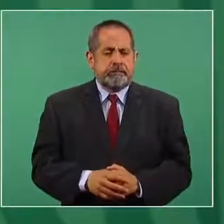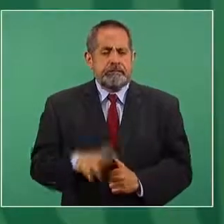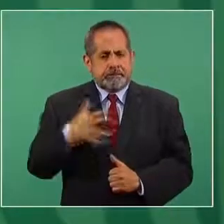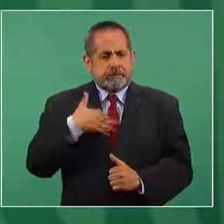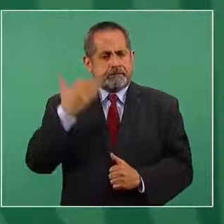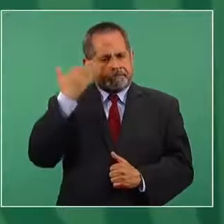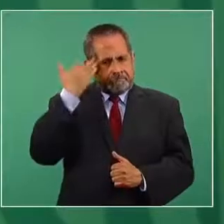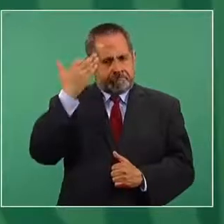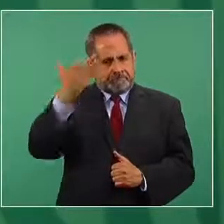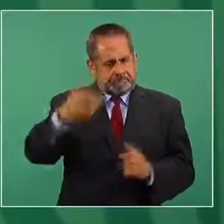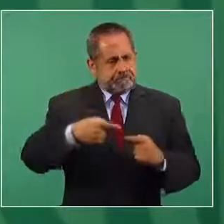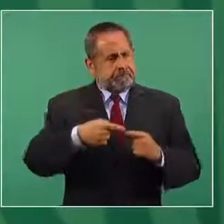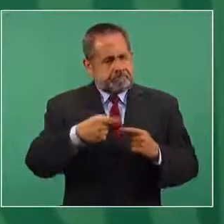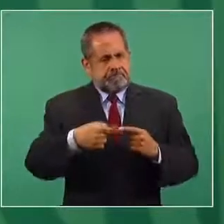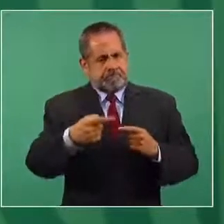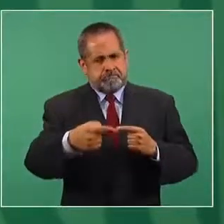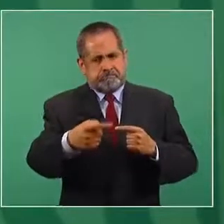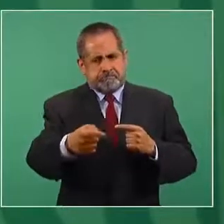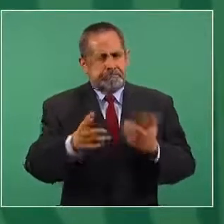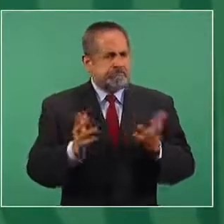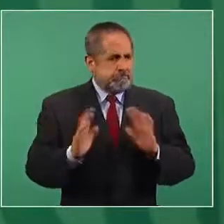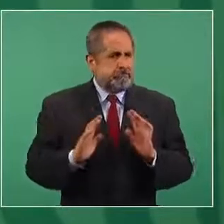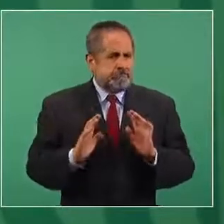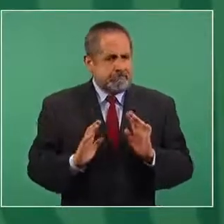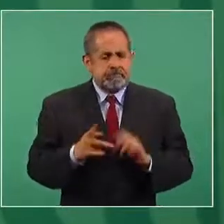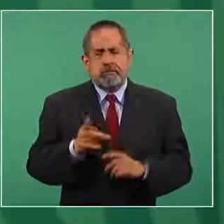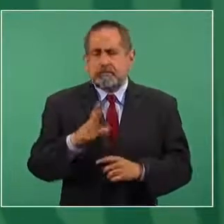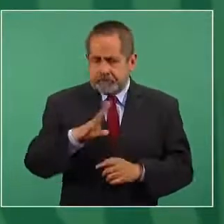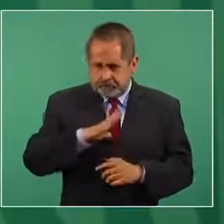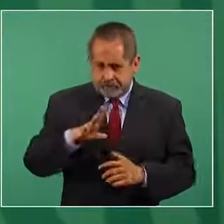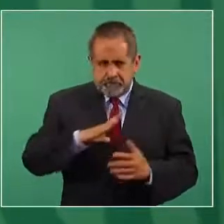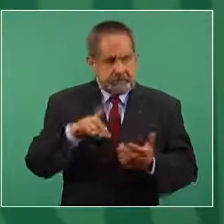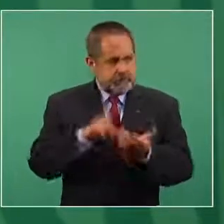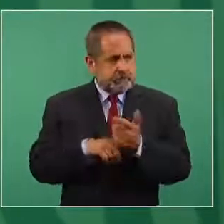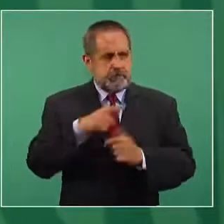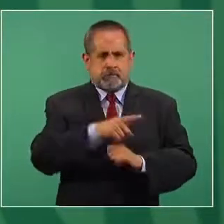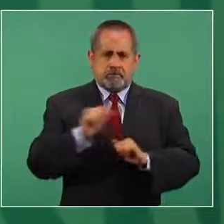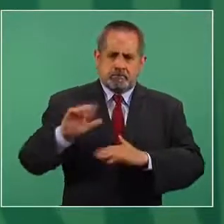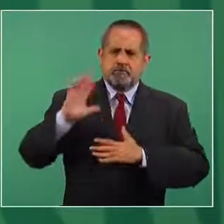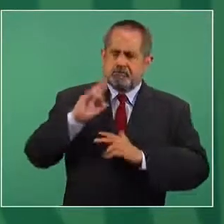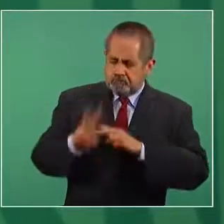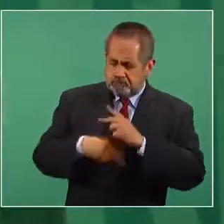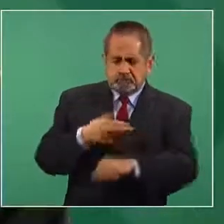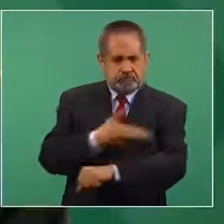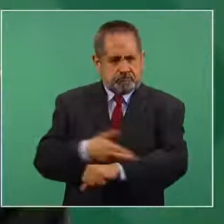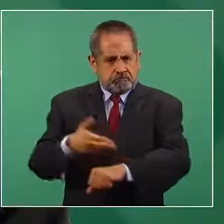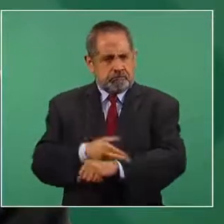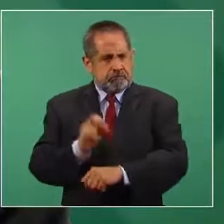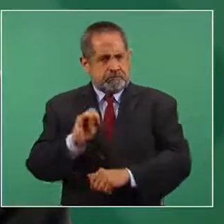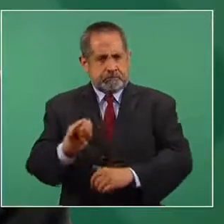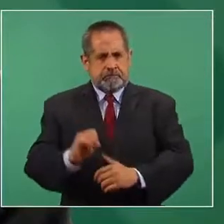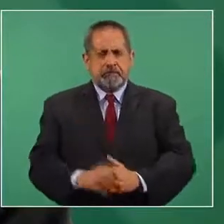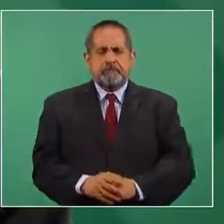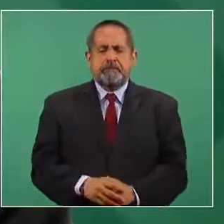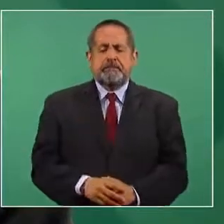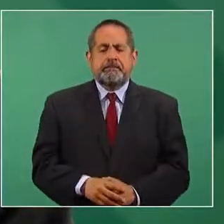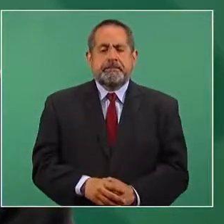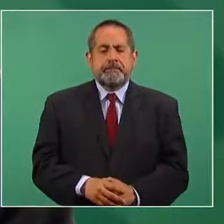lleva tiempo, pero existe ese compromiso.